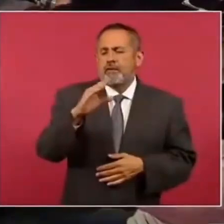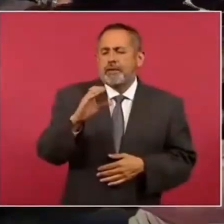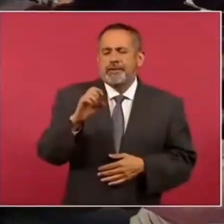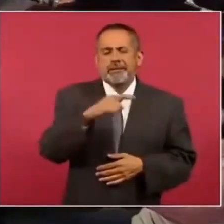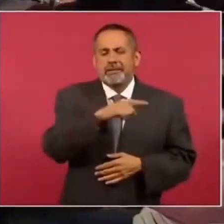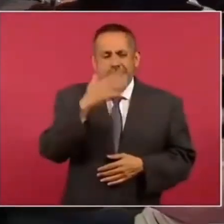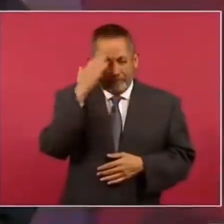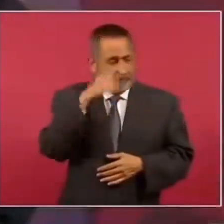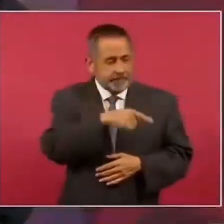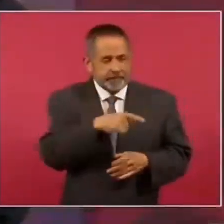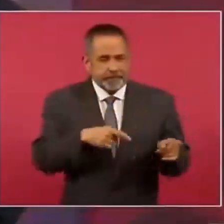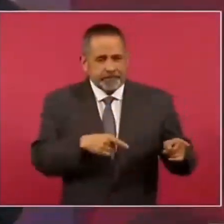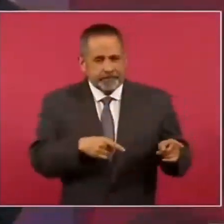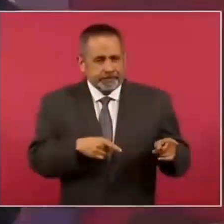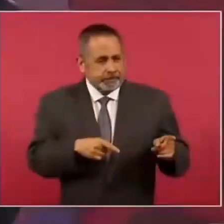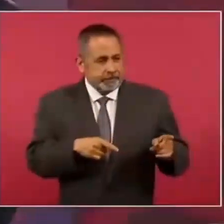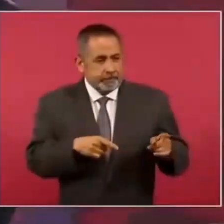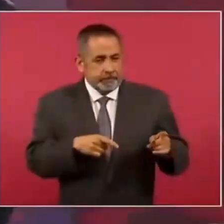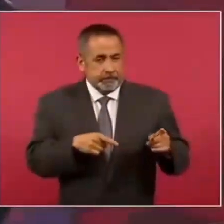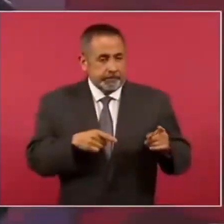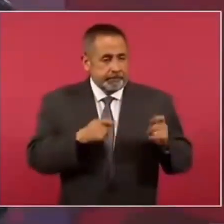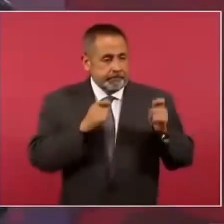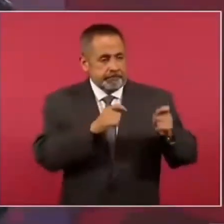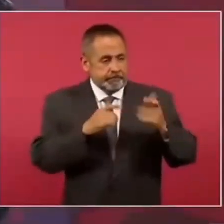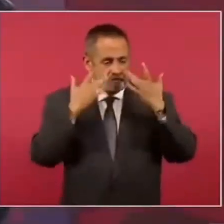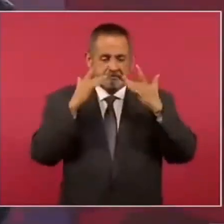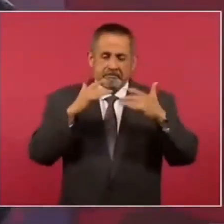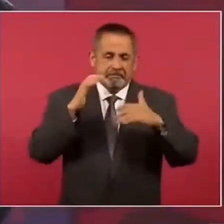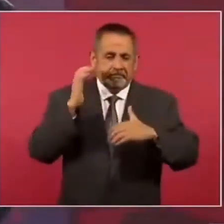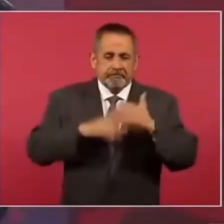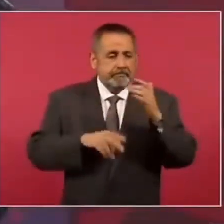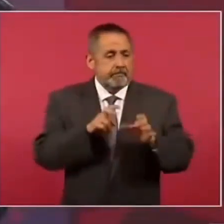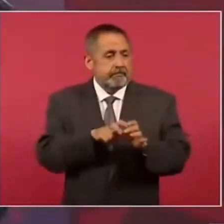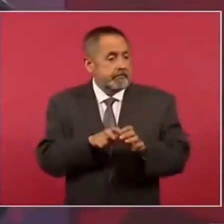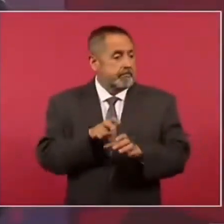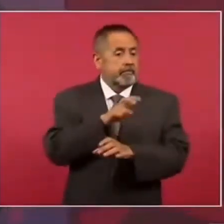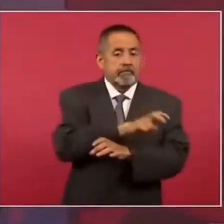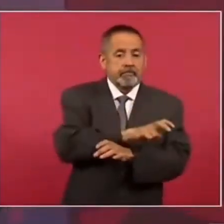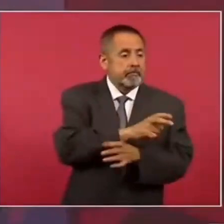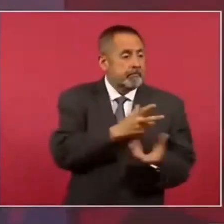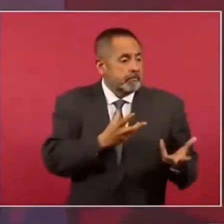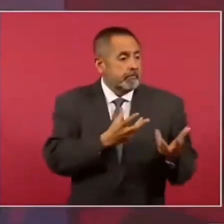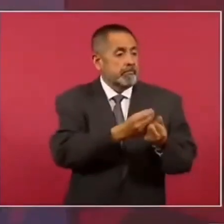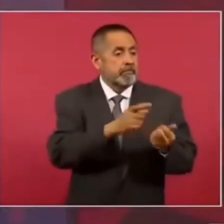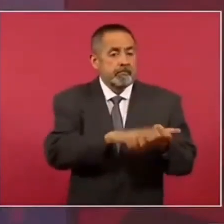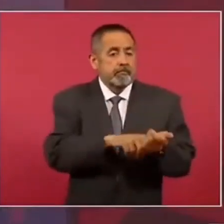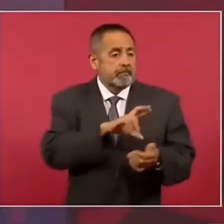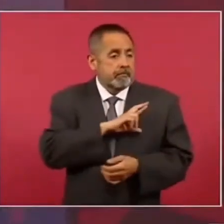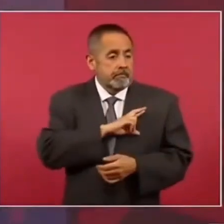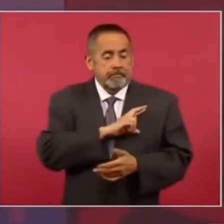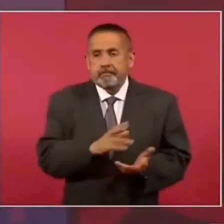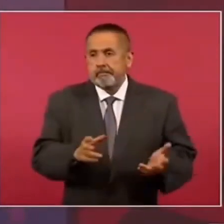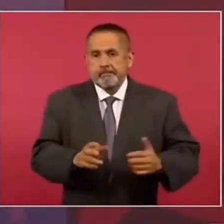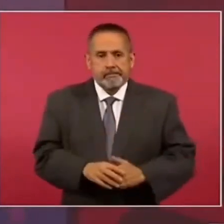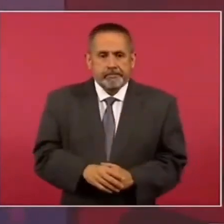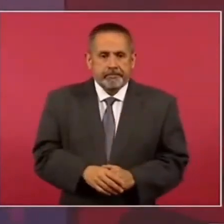una vez que terminó de su encargo, se fue a trabajar a una empresa privada.